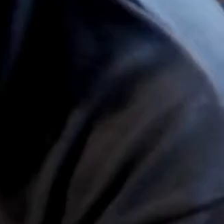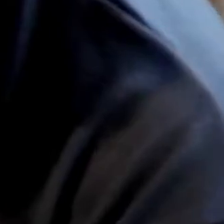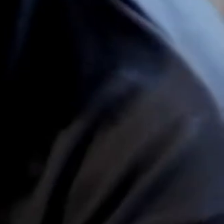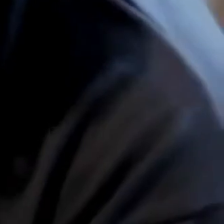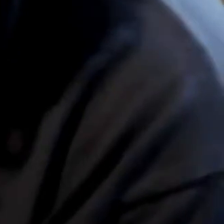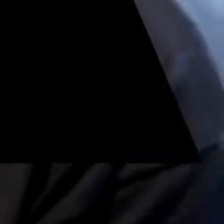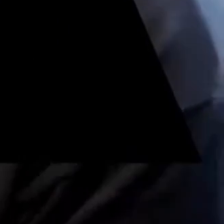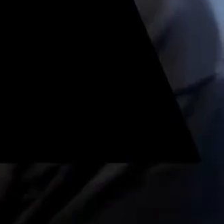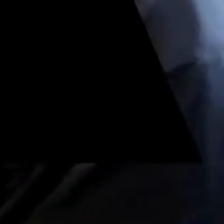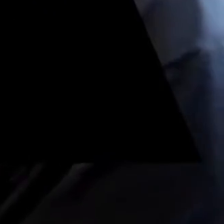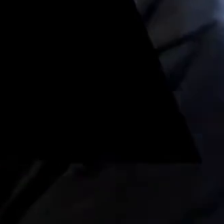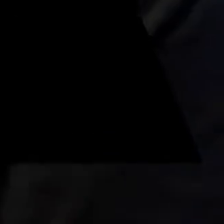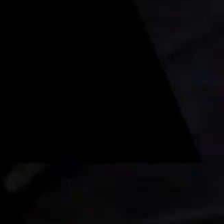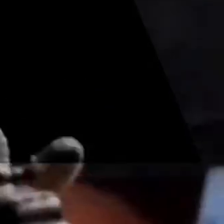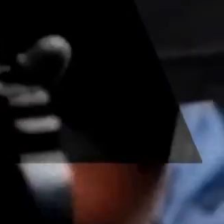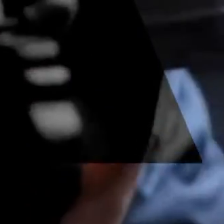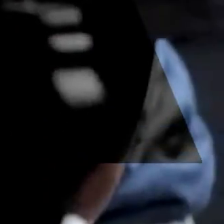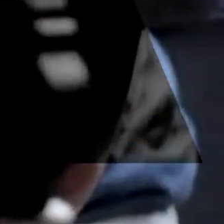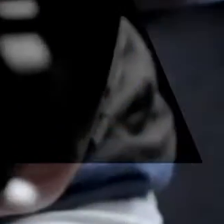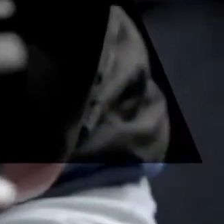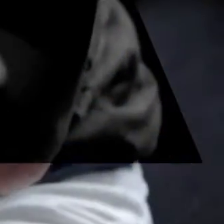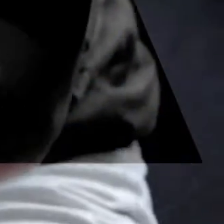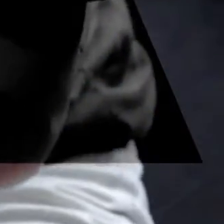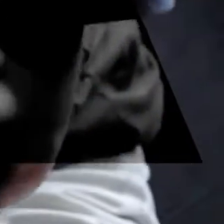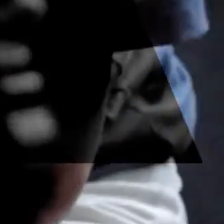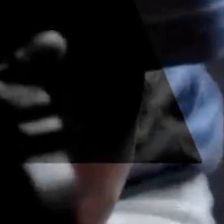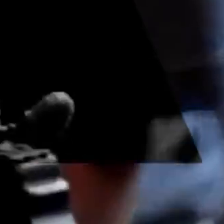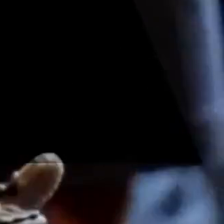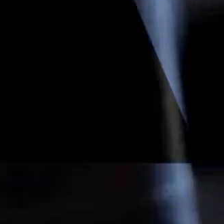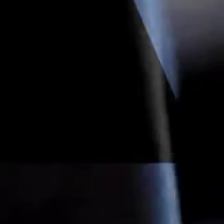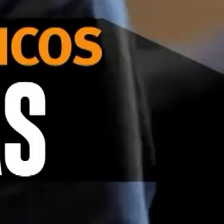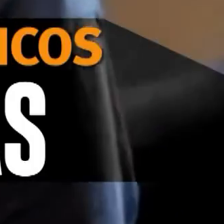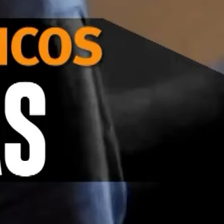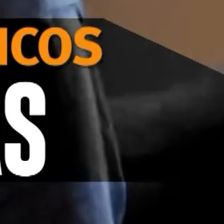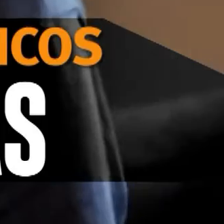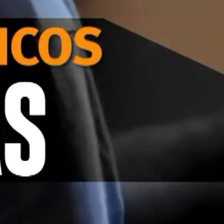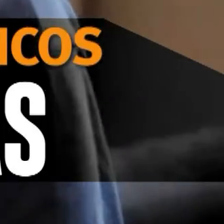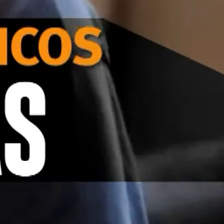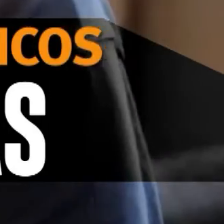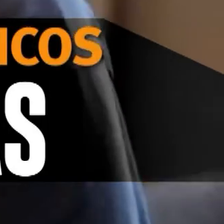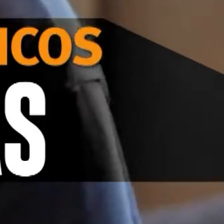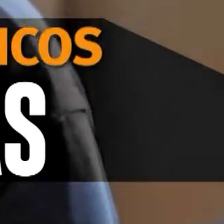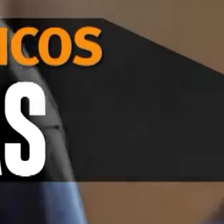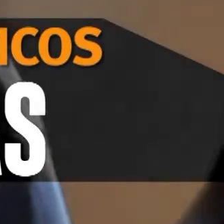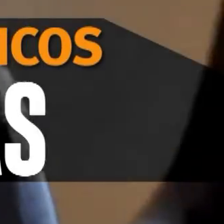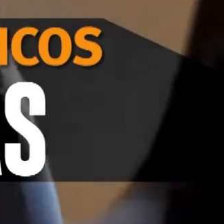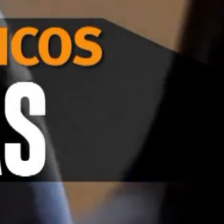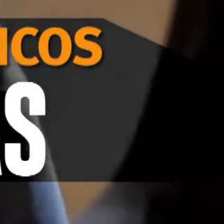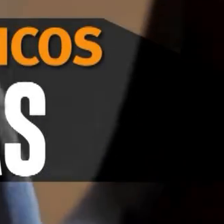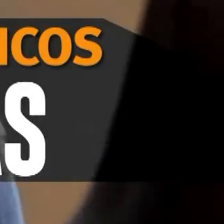Los ríos corren para abajo como mi canto, para decirte al oído te quiero